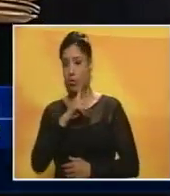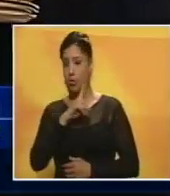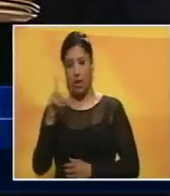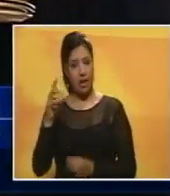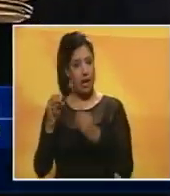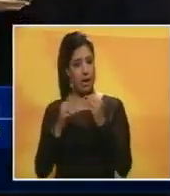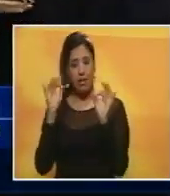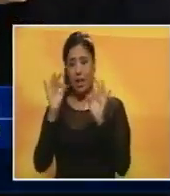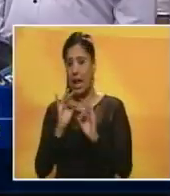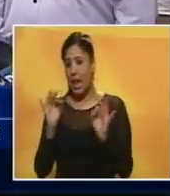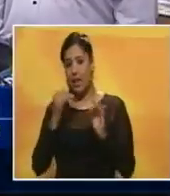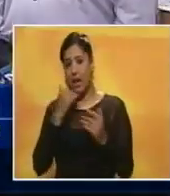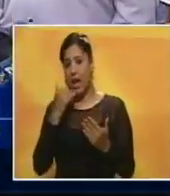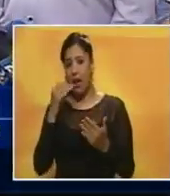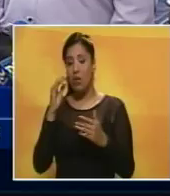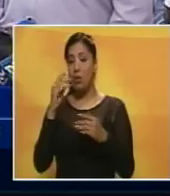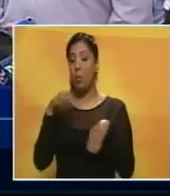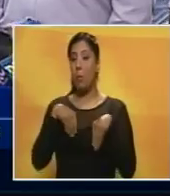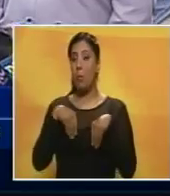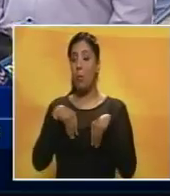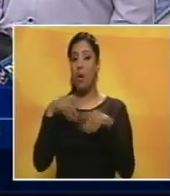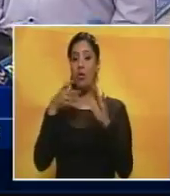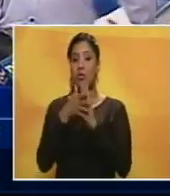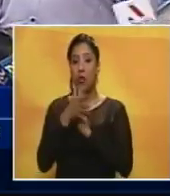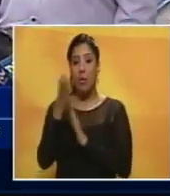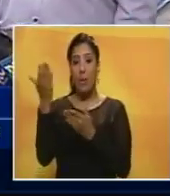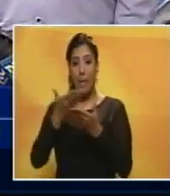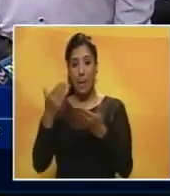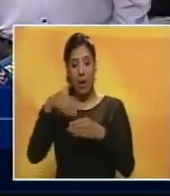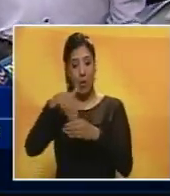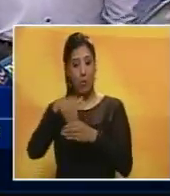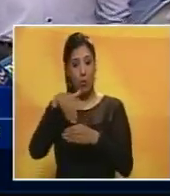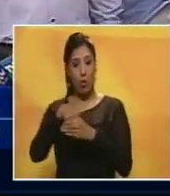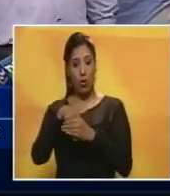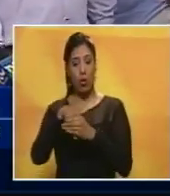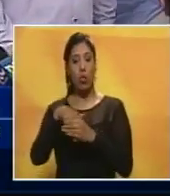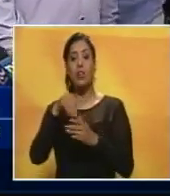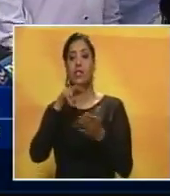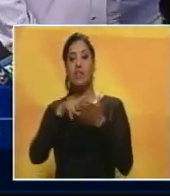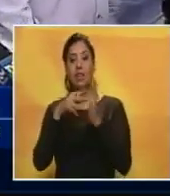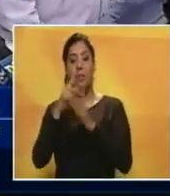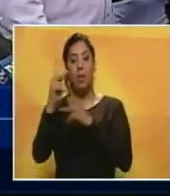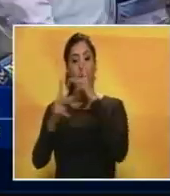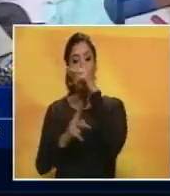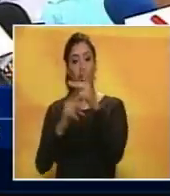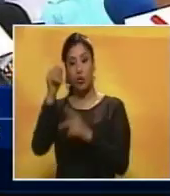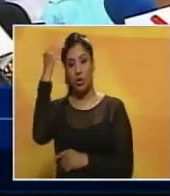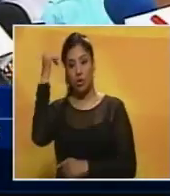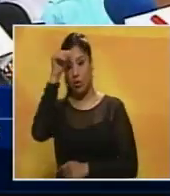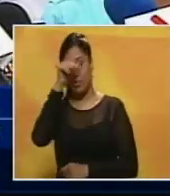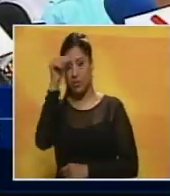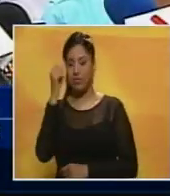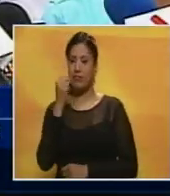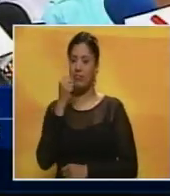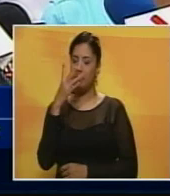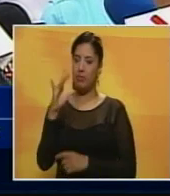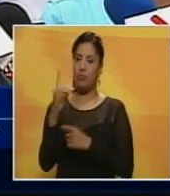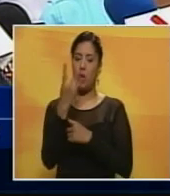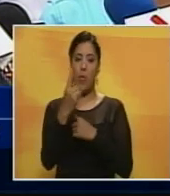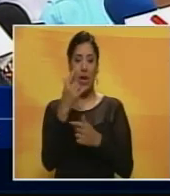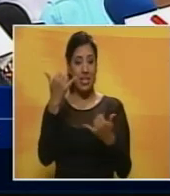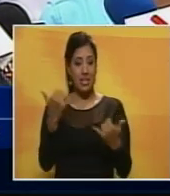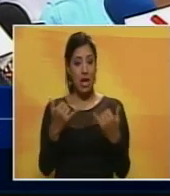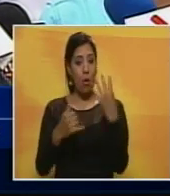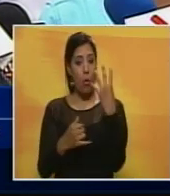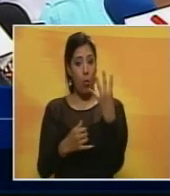no realizó ningún tipo de objeción a las actas de votación que derivaron del proceso del domingo. Se han pronunciado